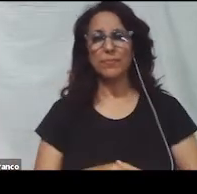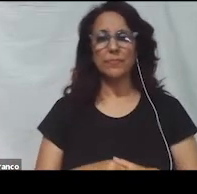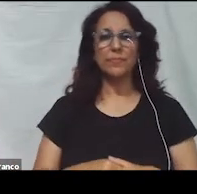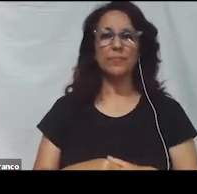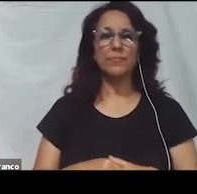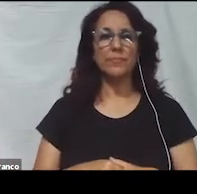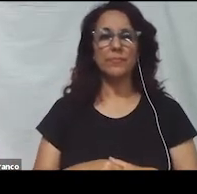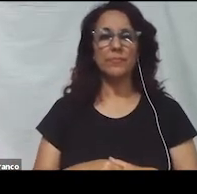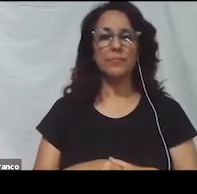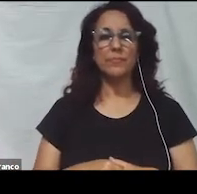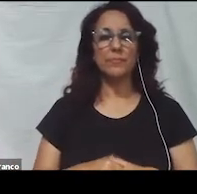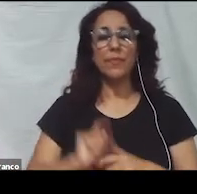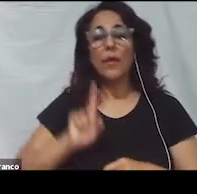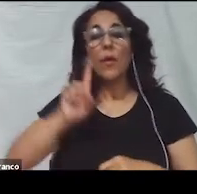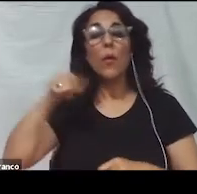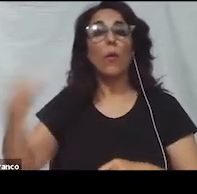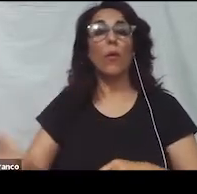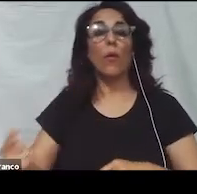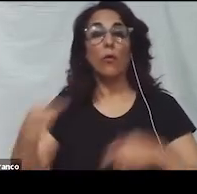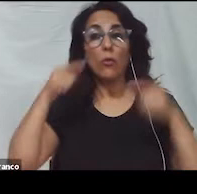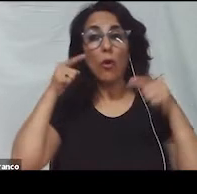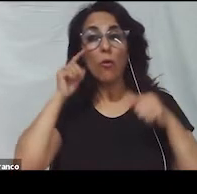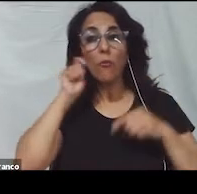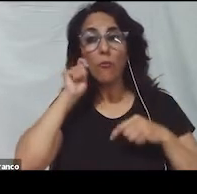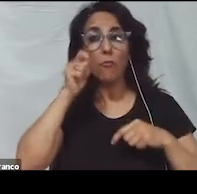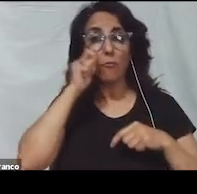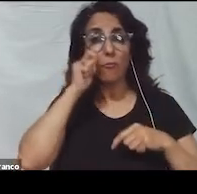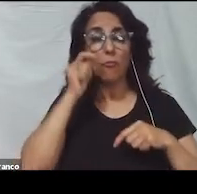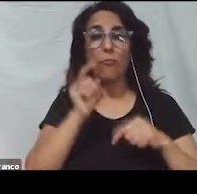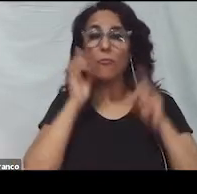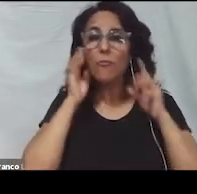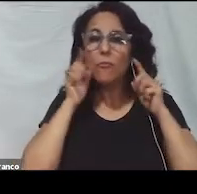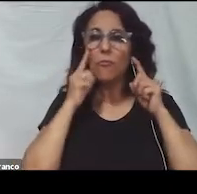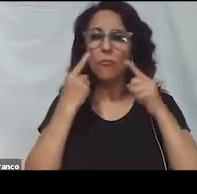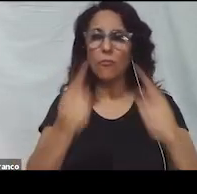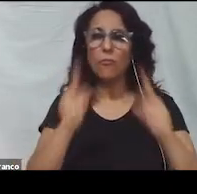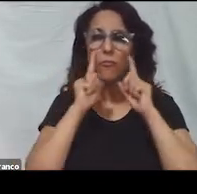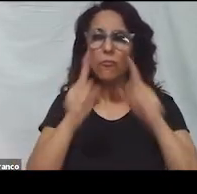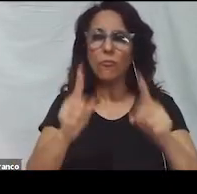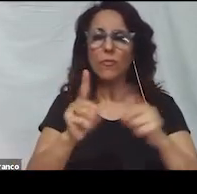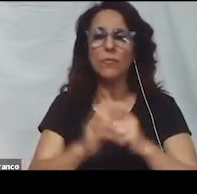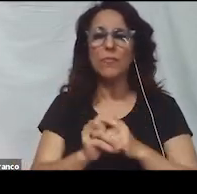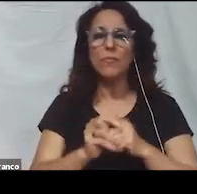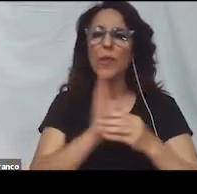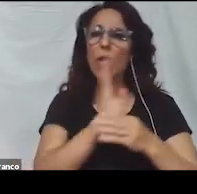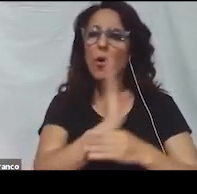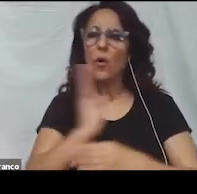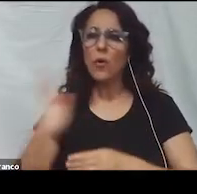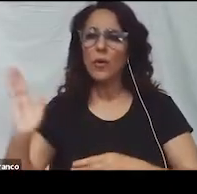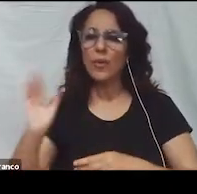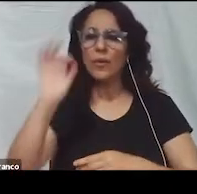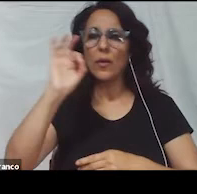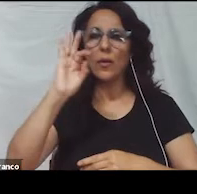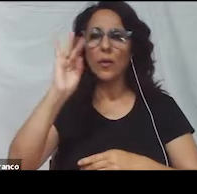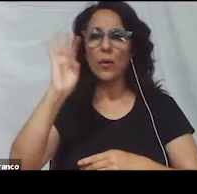Bueno, otro tip súper importante es el de foco y orden. ¿Y qué significa esto? Bueno, cuando navegamos nuestro